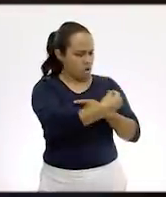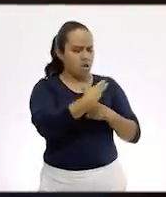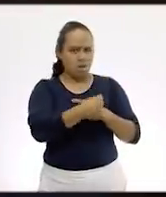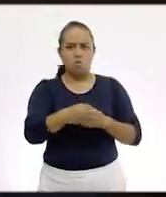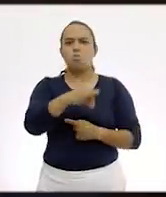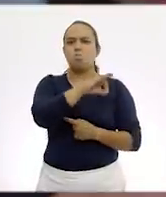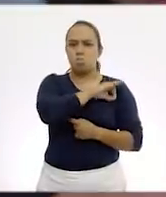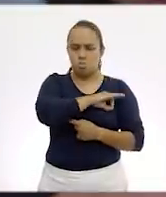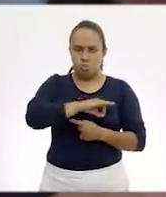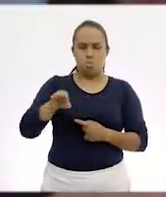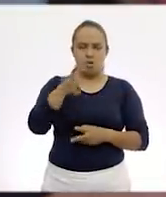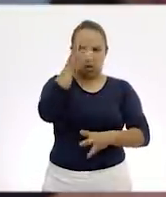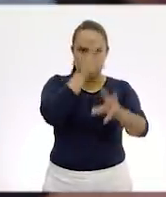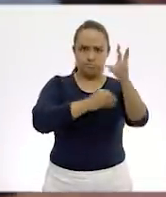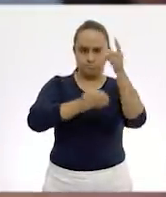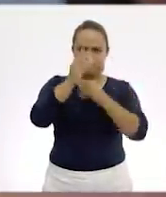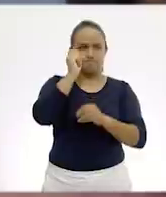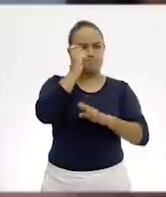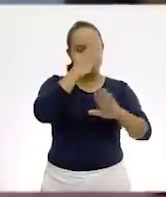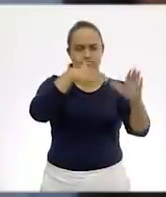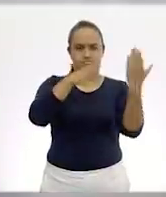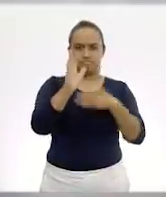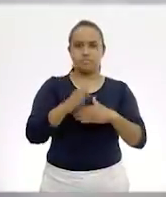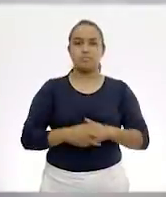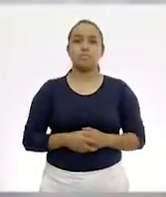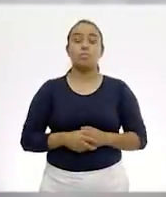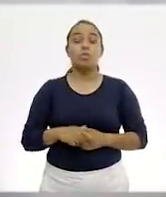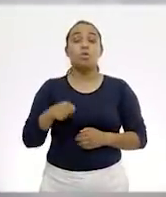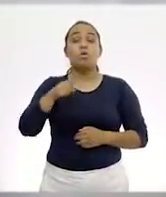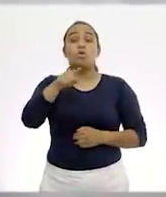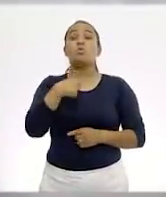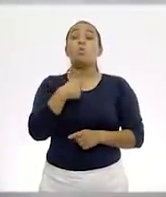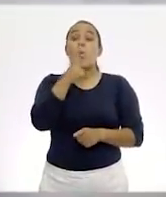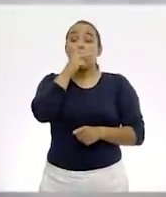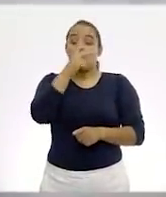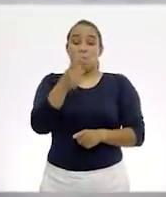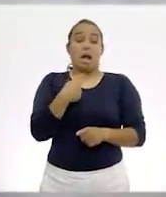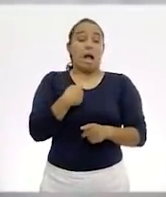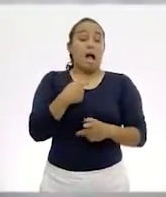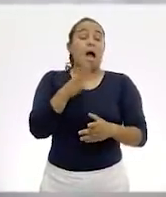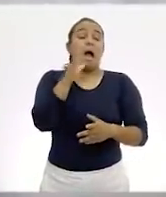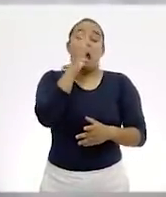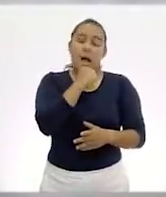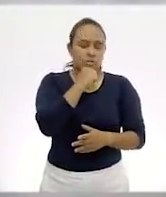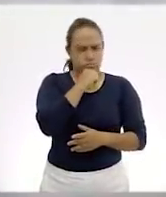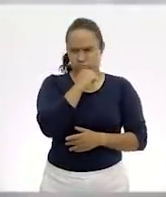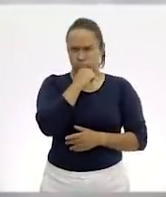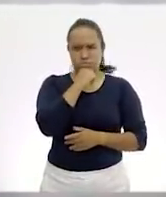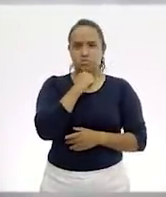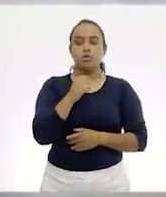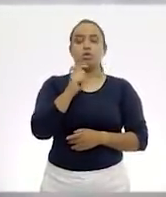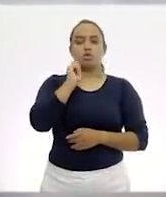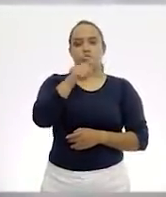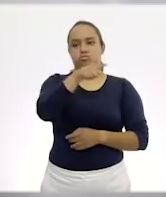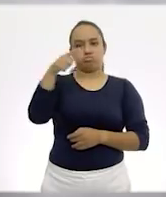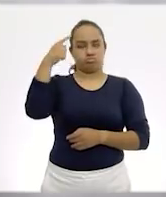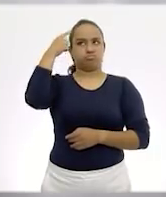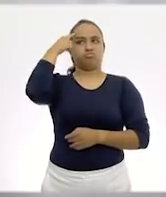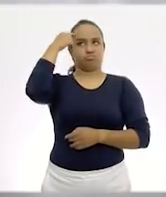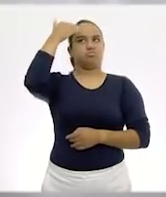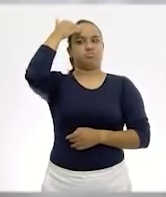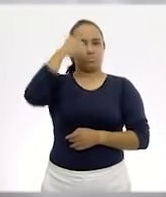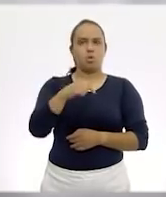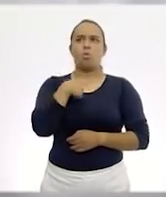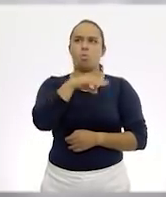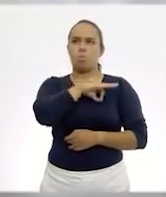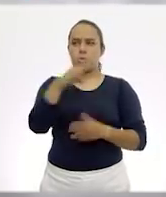yo, les gustaría llegar muy lejos. Que en tu vocabulario no exista el no se puede, porque solamente tú sabes